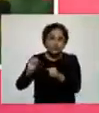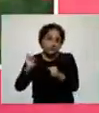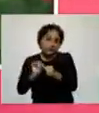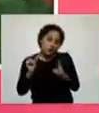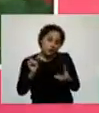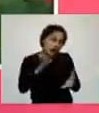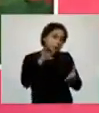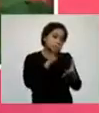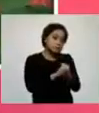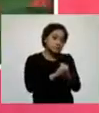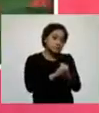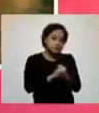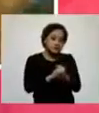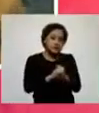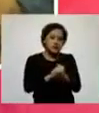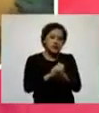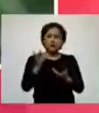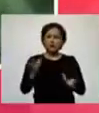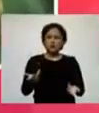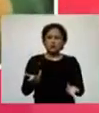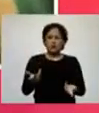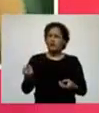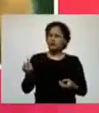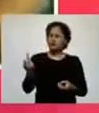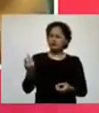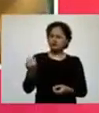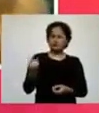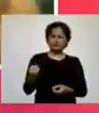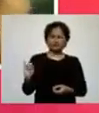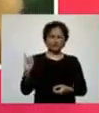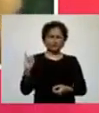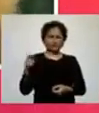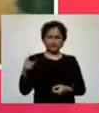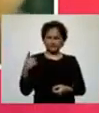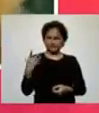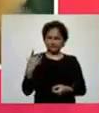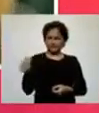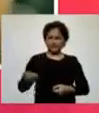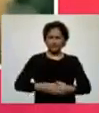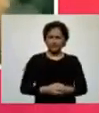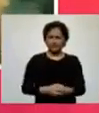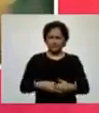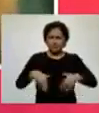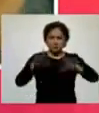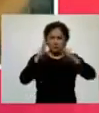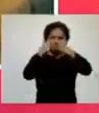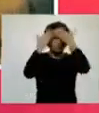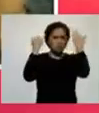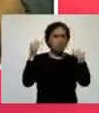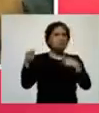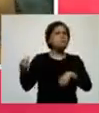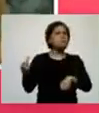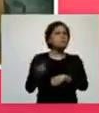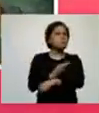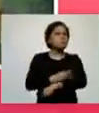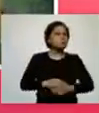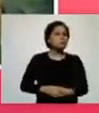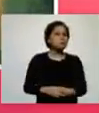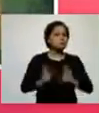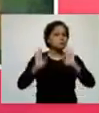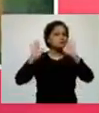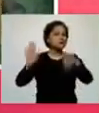nos encasaron. ¿Eh? ¡Uy! ¡Qué payaso! ¿Quién sabe qué mosca le picó? ¡Ay, yo mejor voy